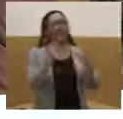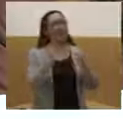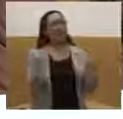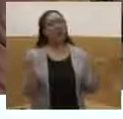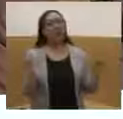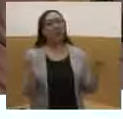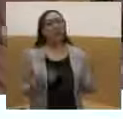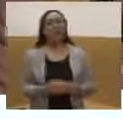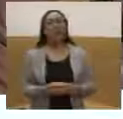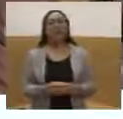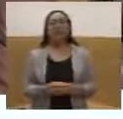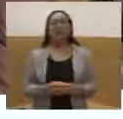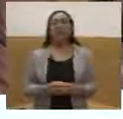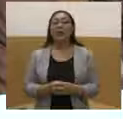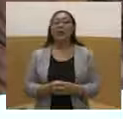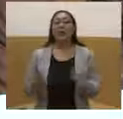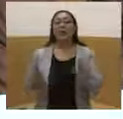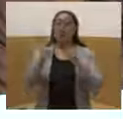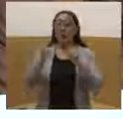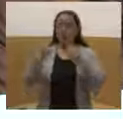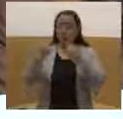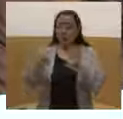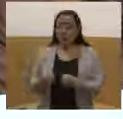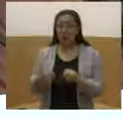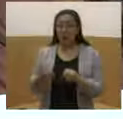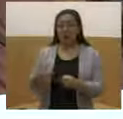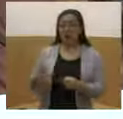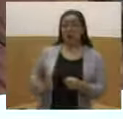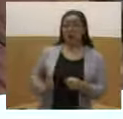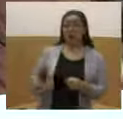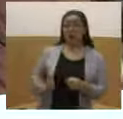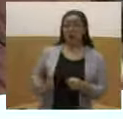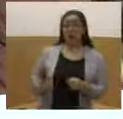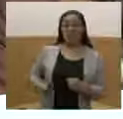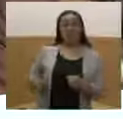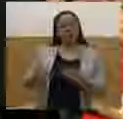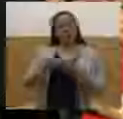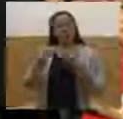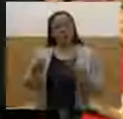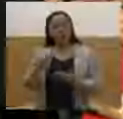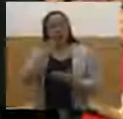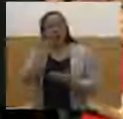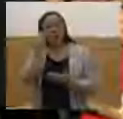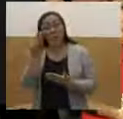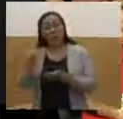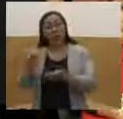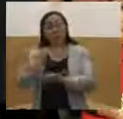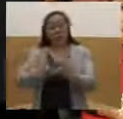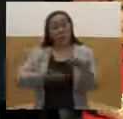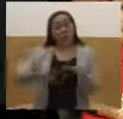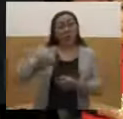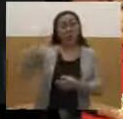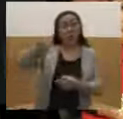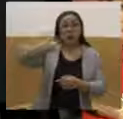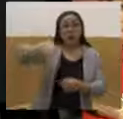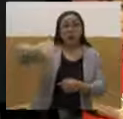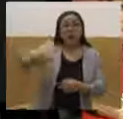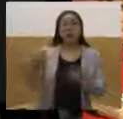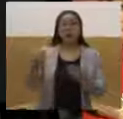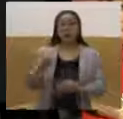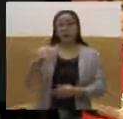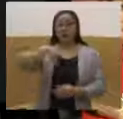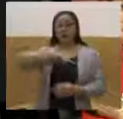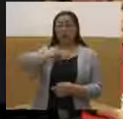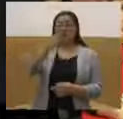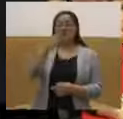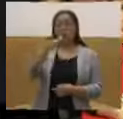educación, de seguridad y de la Secretaría de Gobernación. Hoy queremos decirles que para el Partido Revolucionario Institucional, las